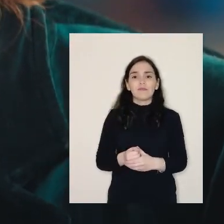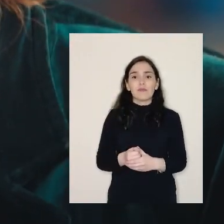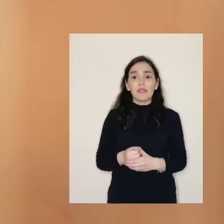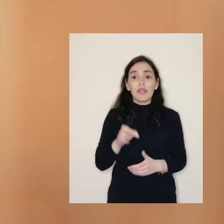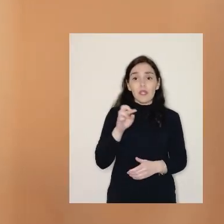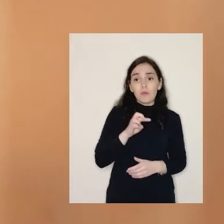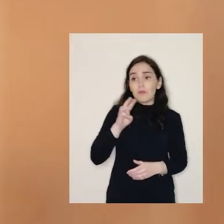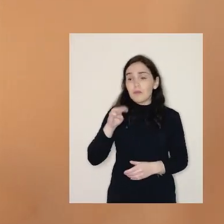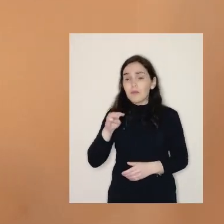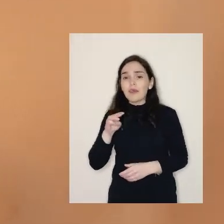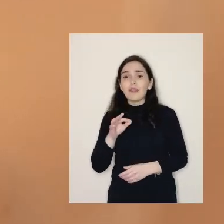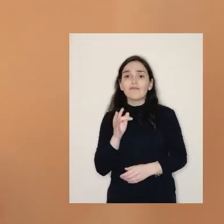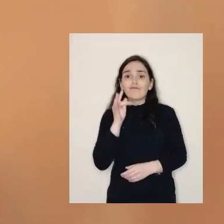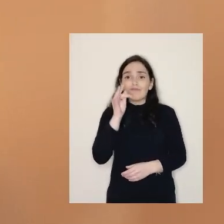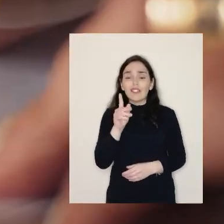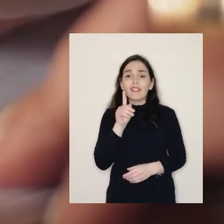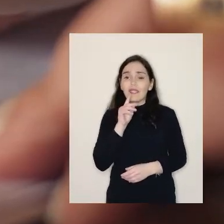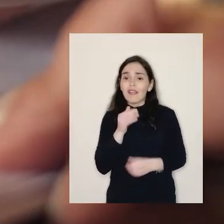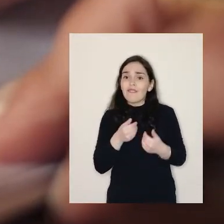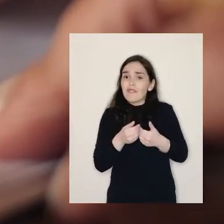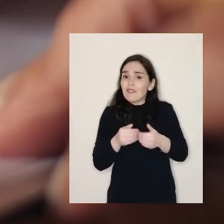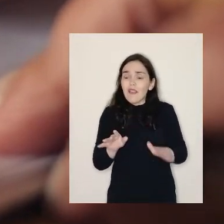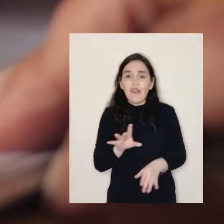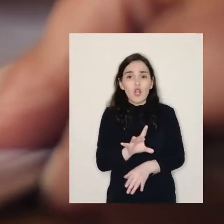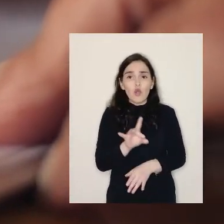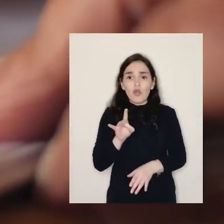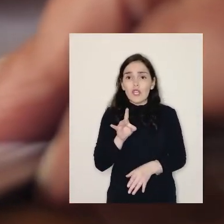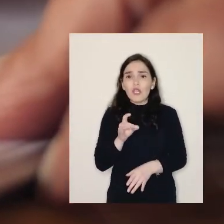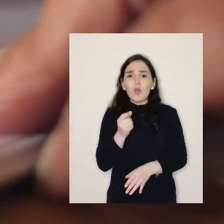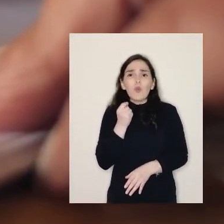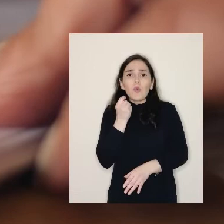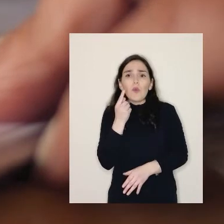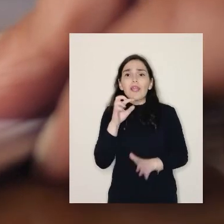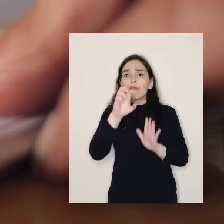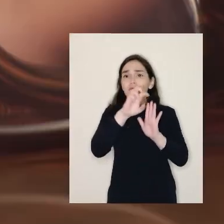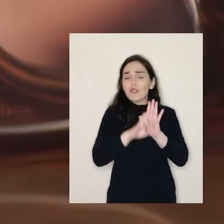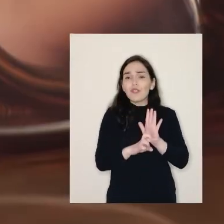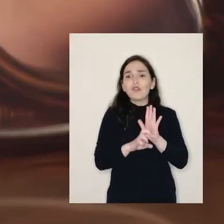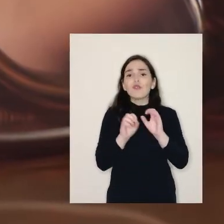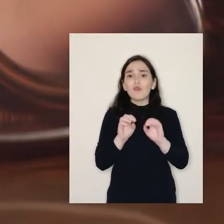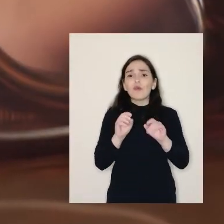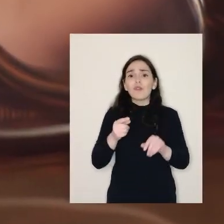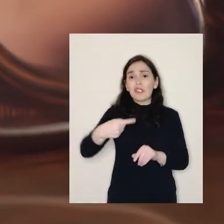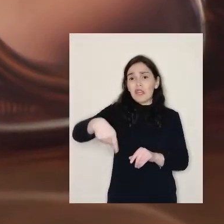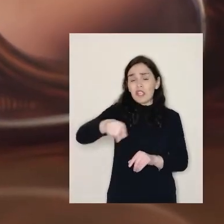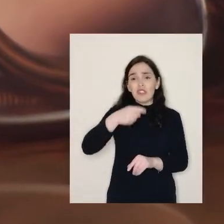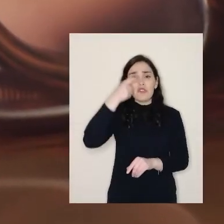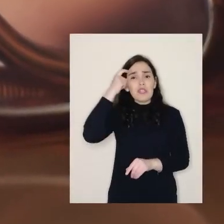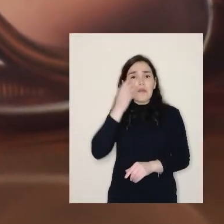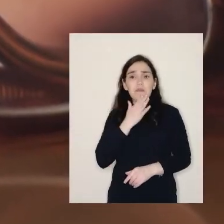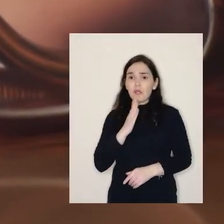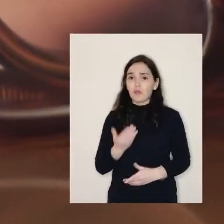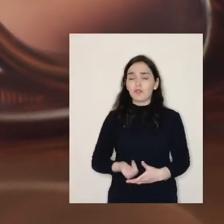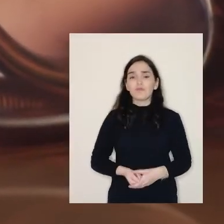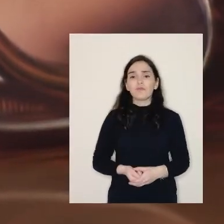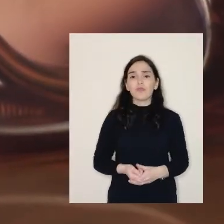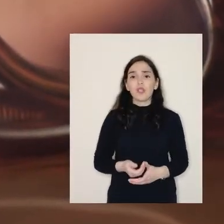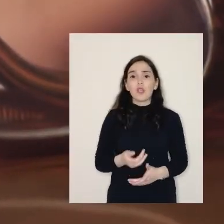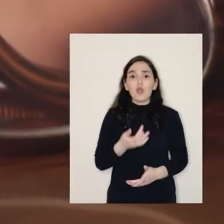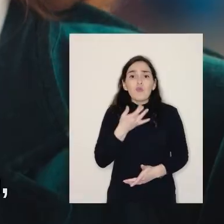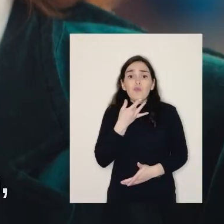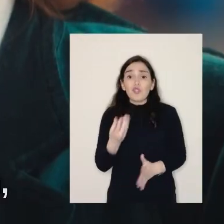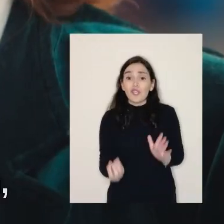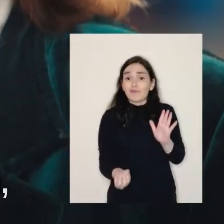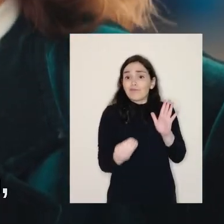esperanza. Que los padres tendrán la libertad de escoger el proyecto educativo que a ellos les